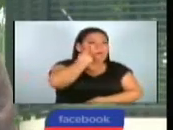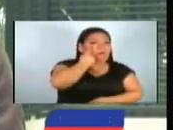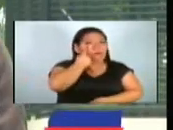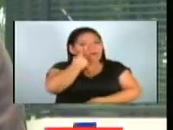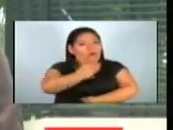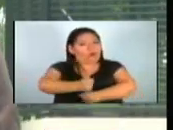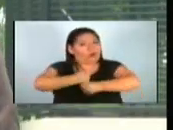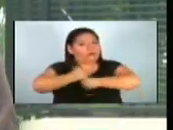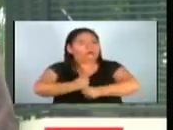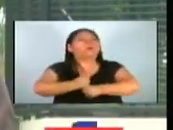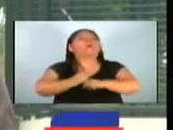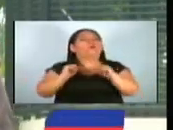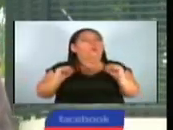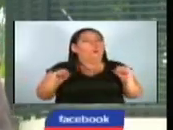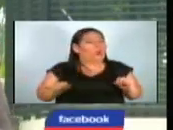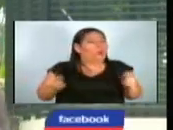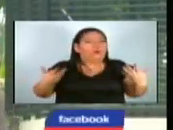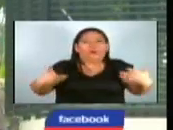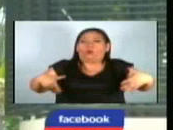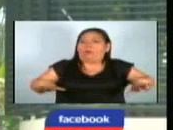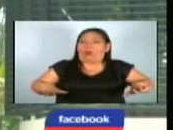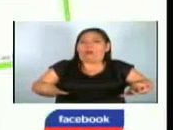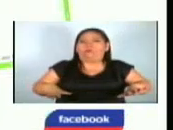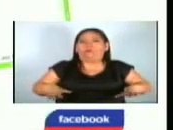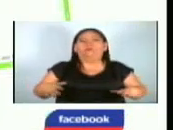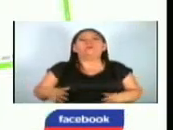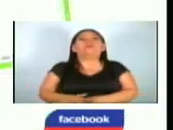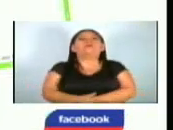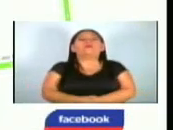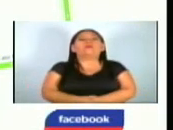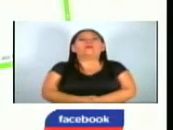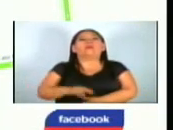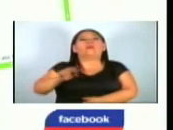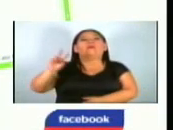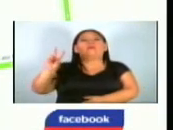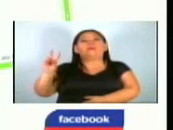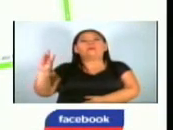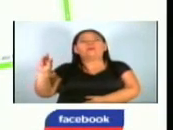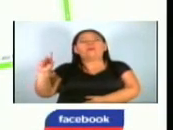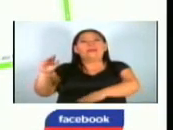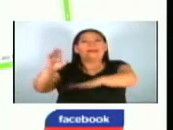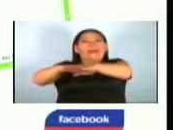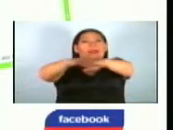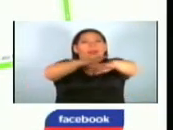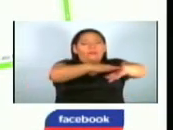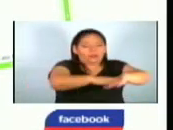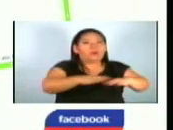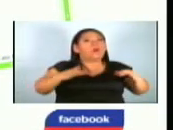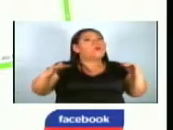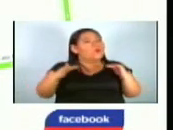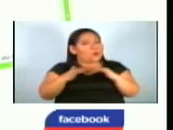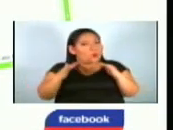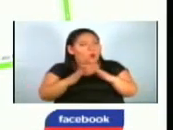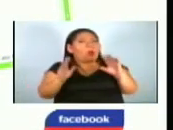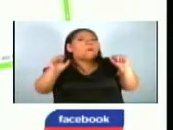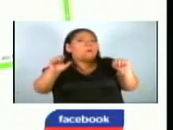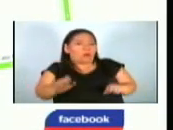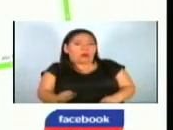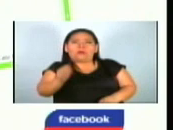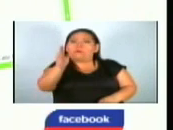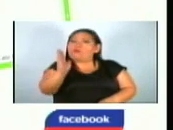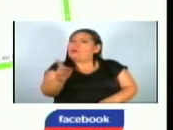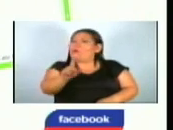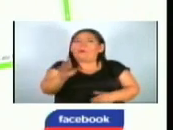evento se desarrolle con toda normalidad. El viceministerio de Transporte anunció que tendrán a disposición un sistema de transporte